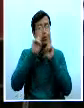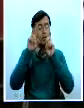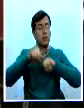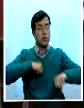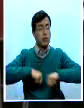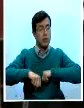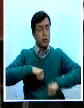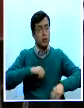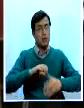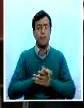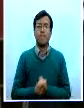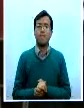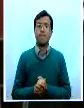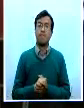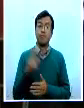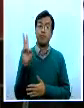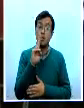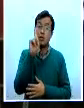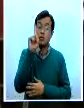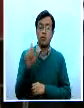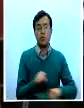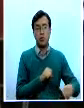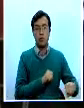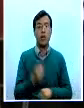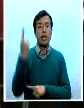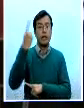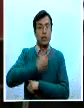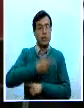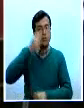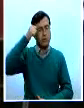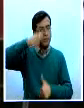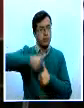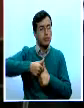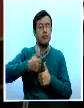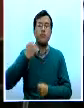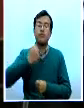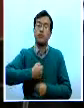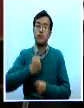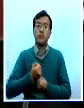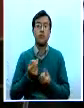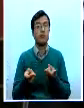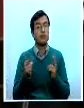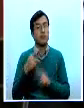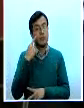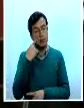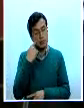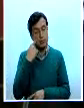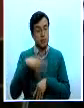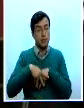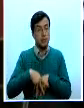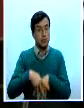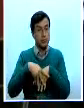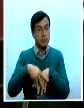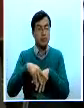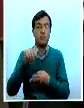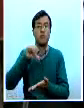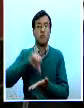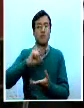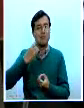previsto para este viernes 1 de mayo día en que se conmemora el día del trabajador y donde se prevé una jornada de movilizaciones en la ciudad